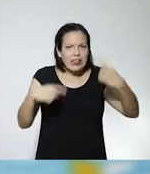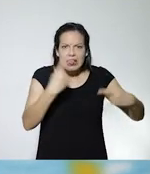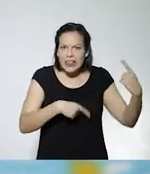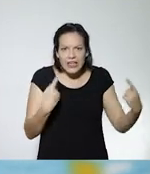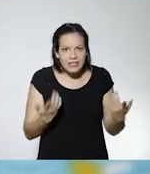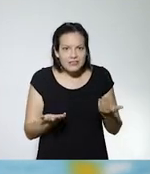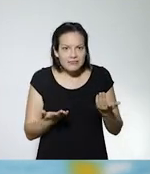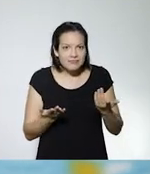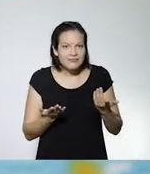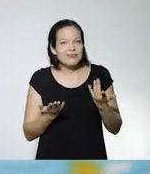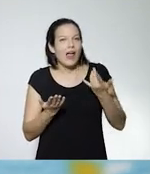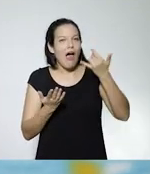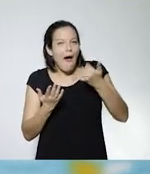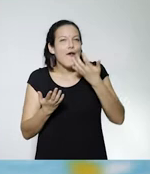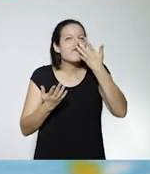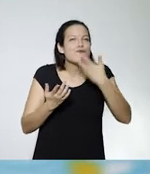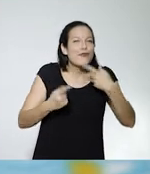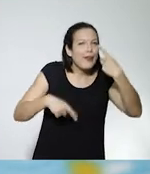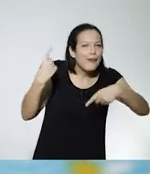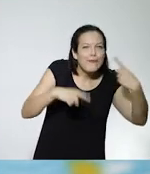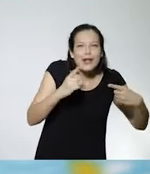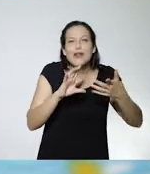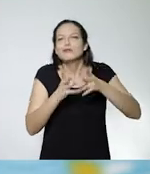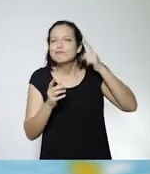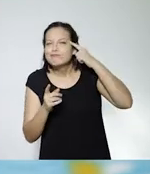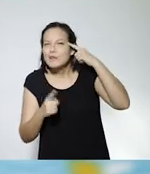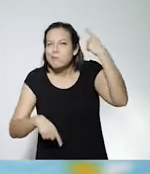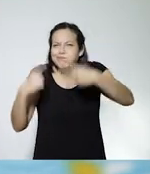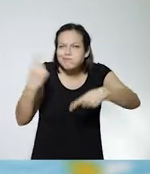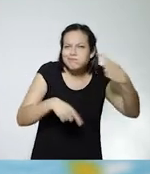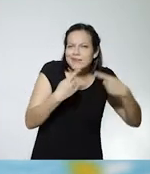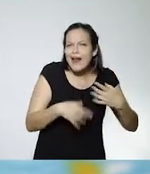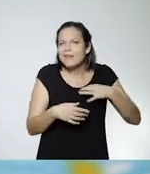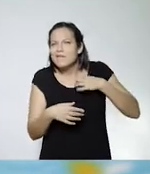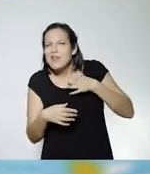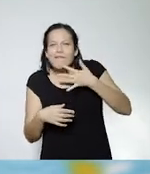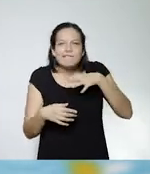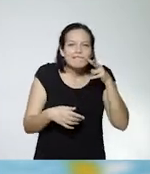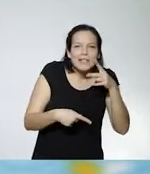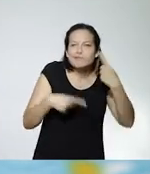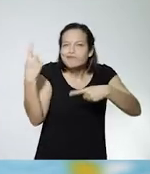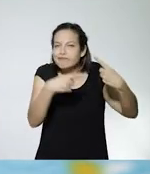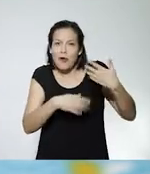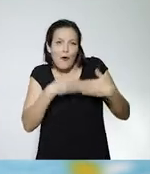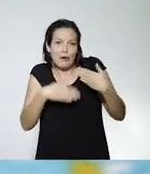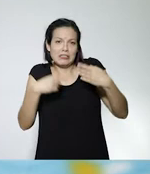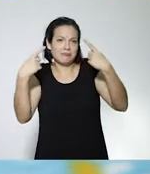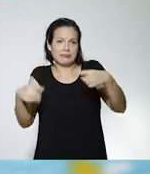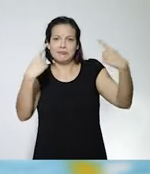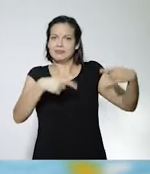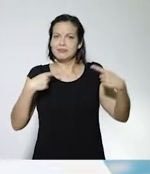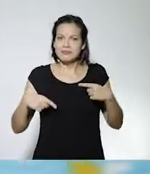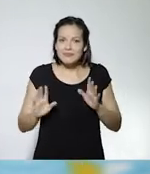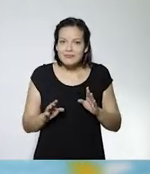sea, todos tenemos distintos gustos, distintas formas de pensar, de ver la vida o de hacer las cosas.